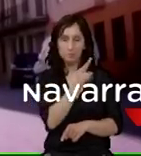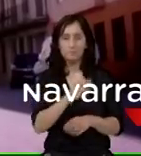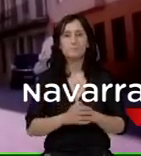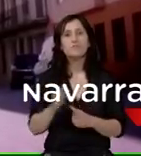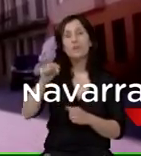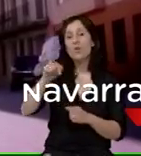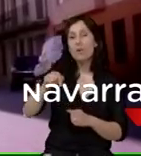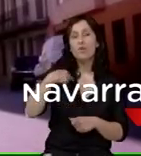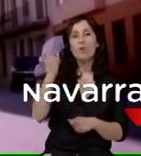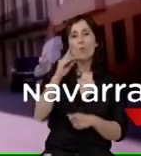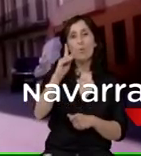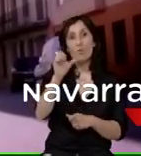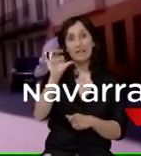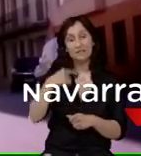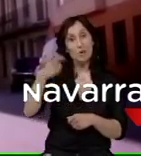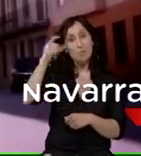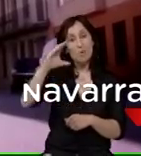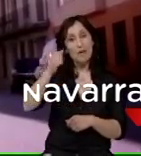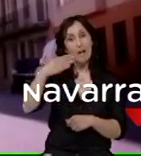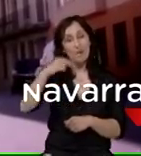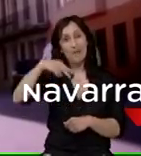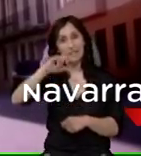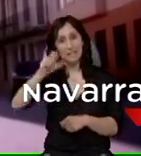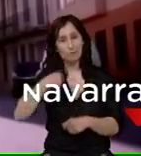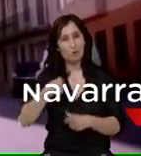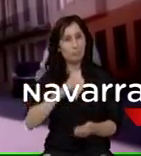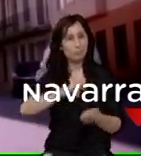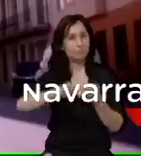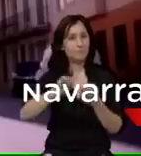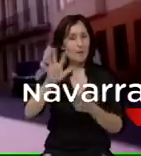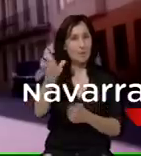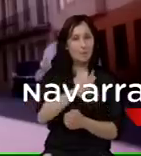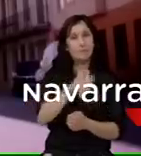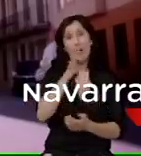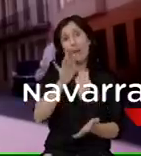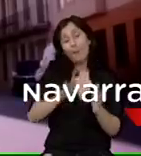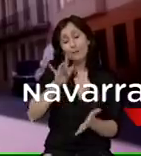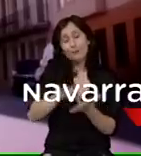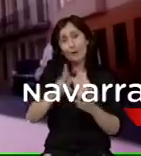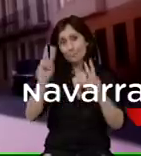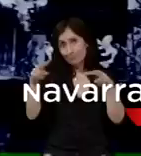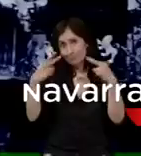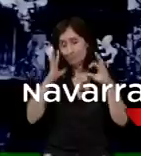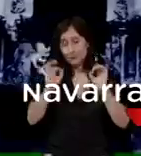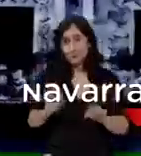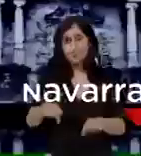Cabanillas y me dedico a molestar, fastidiar y robar a los vecinos de Cabanillas. Aunque a veces pase lo que pase, como ves.